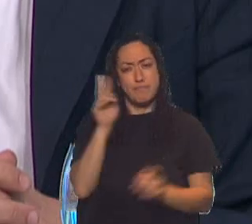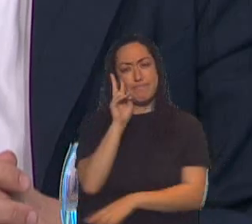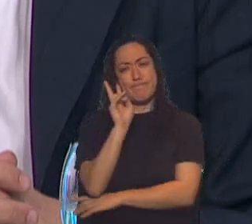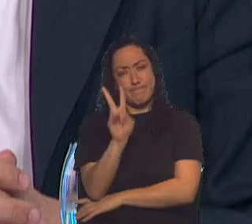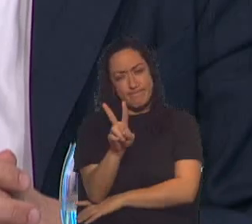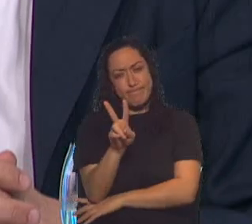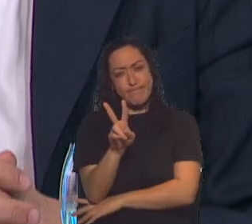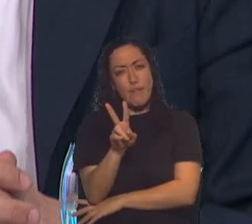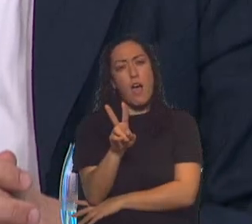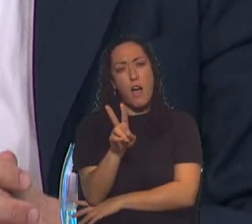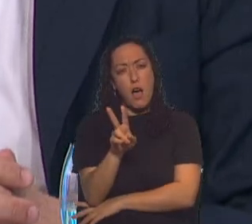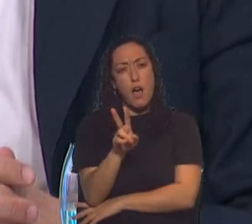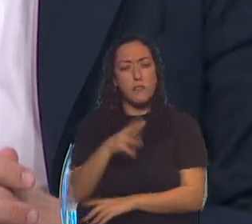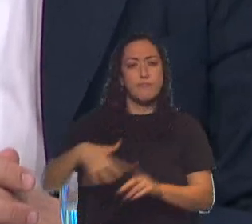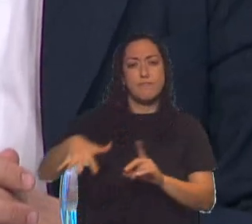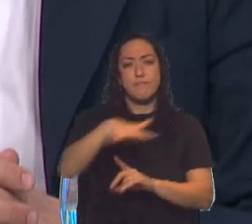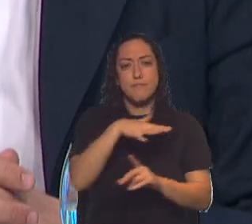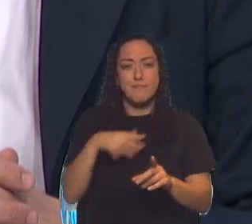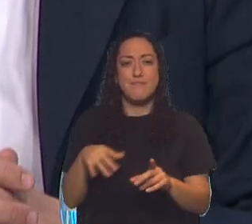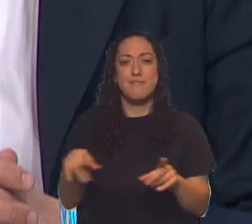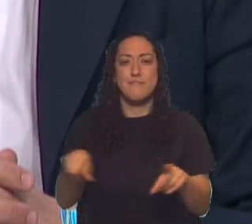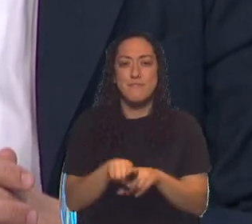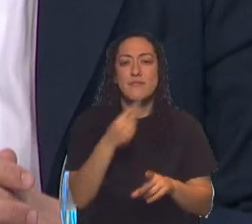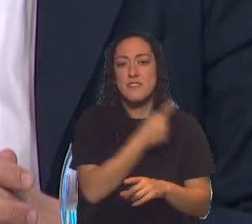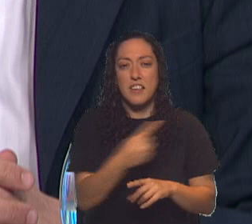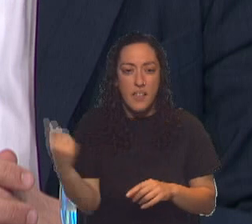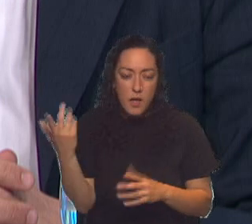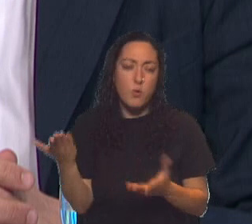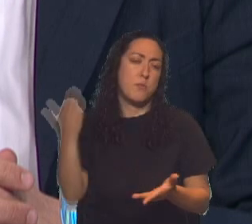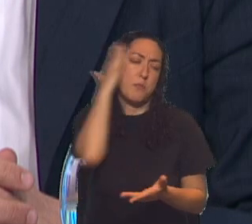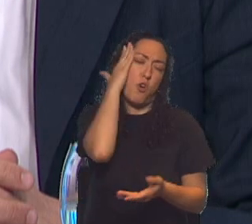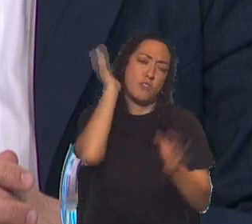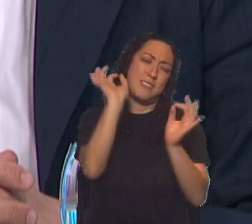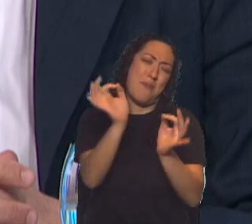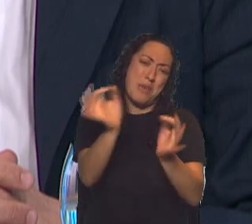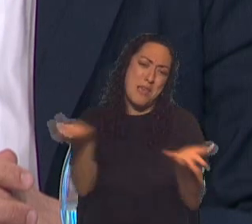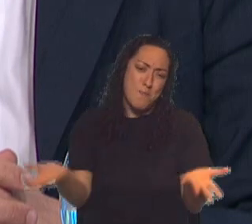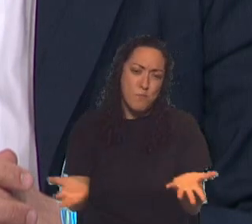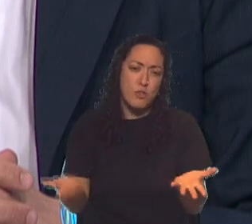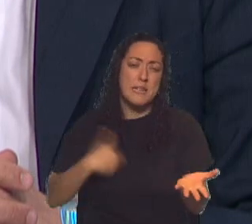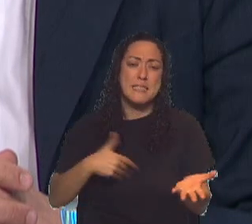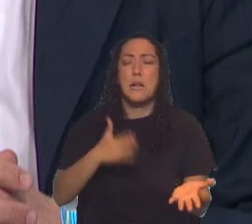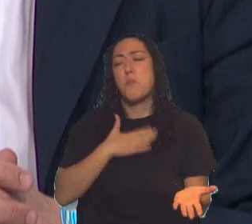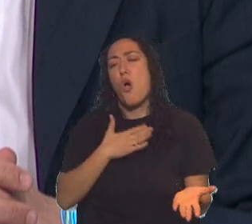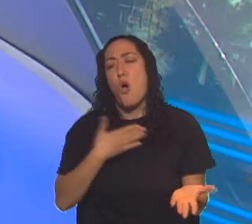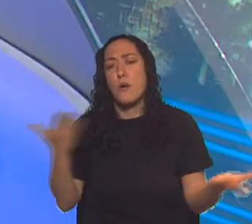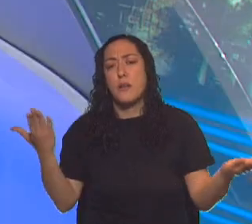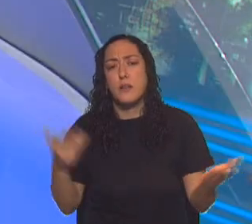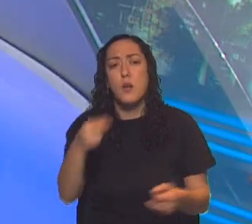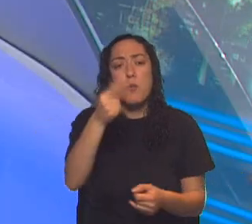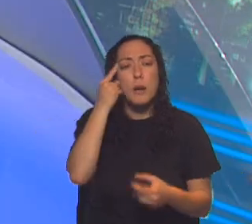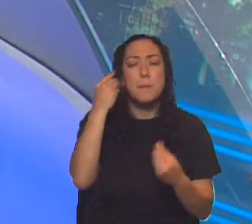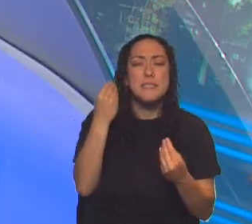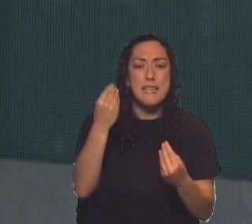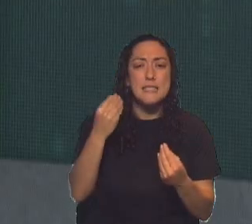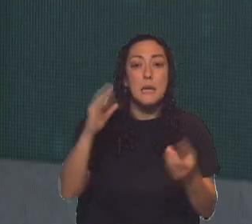veía los alrededores de cada uno algunos los conocemos de memoria de memoria pobre Argentina vos crees que ahí